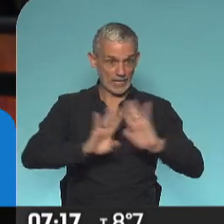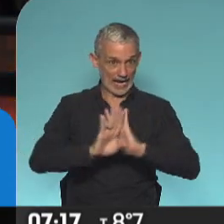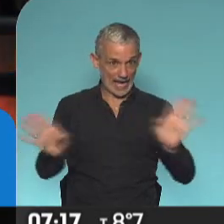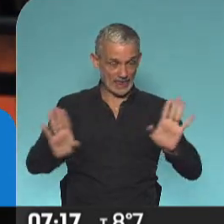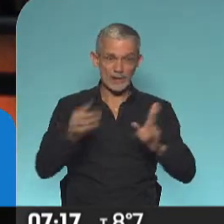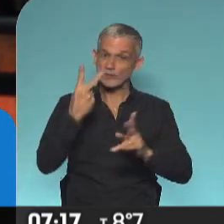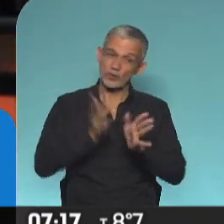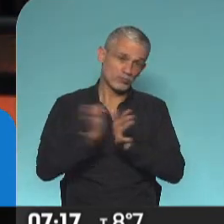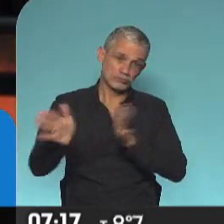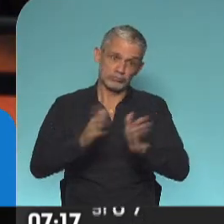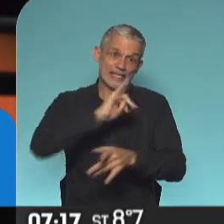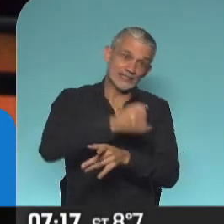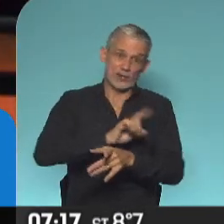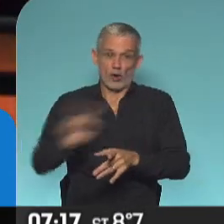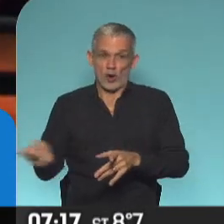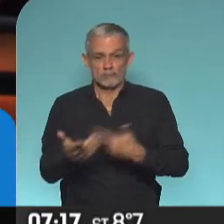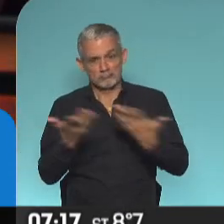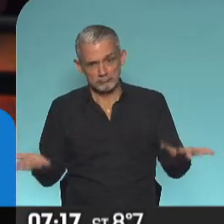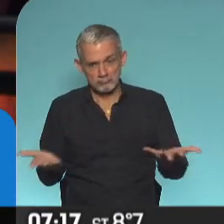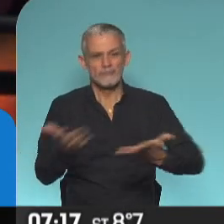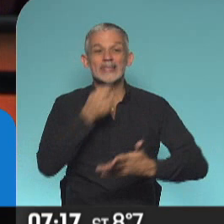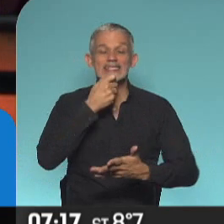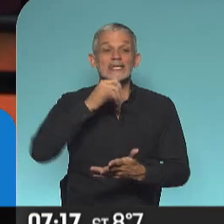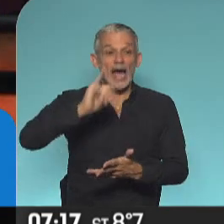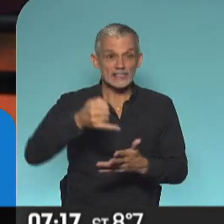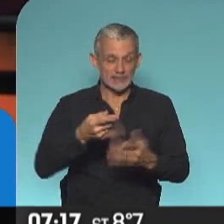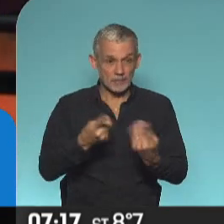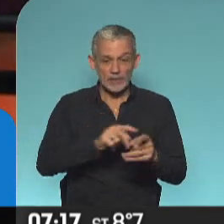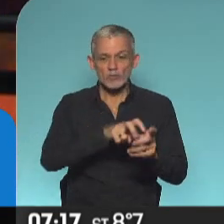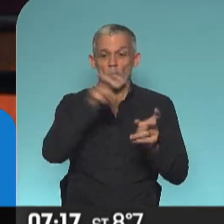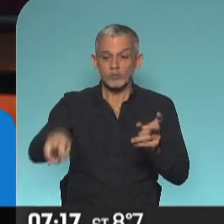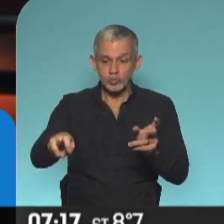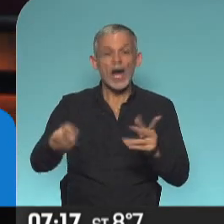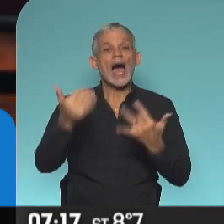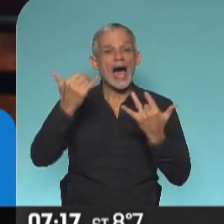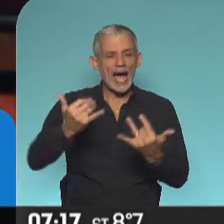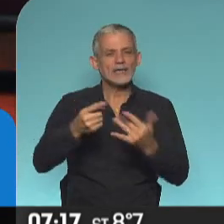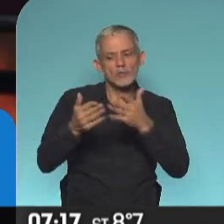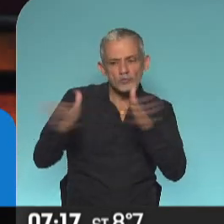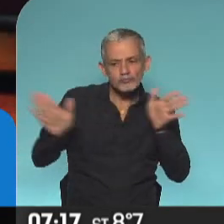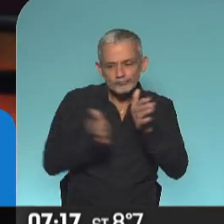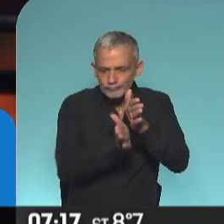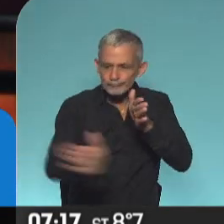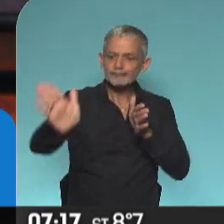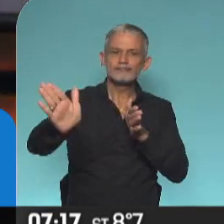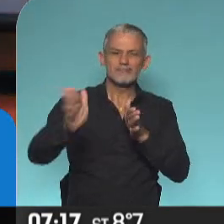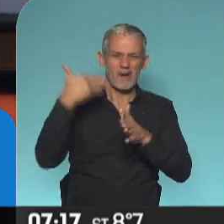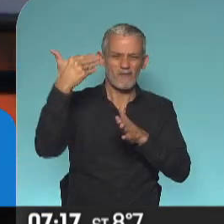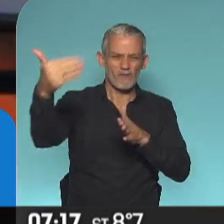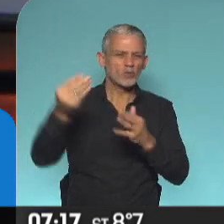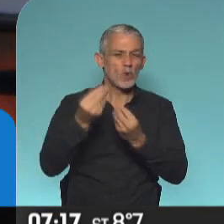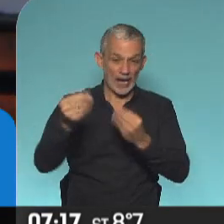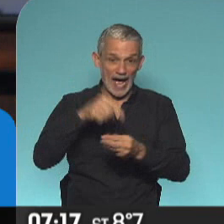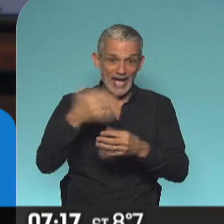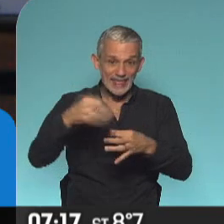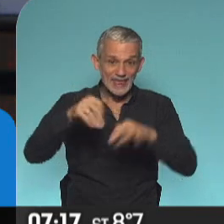dos alternativas, o lo acepta o no lo acepta. En el caso de que lo acepte, se abre una instancia a futuro en la que va a